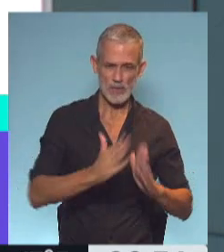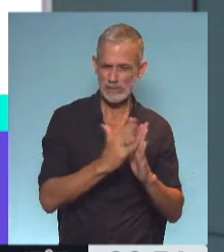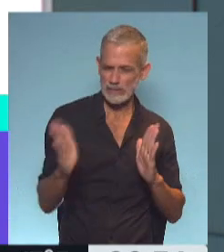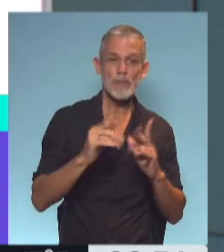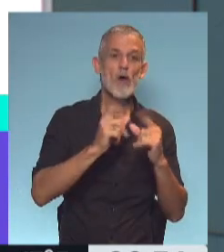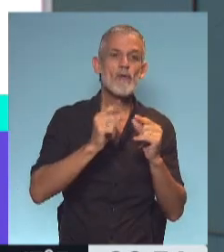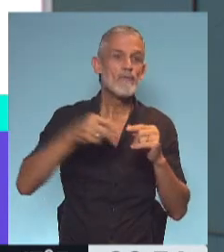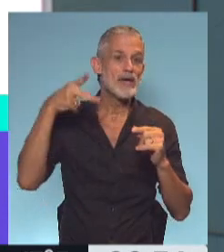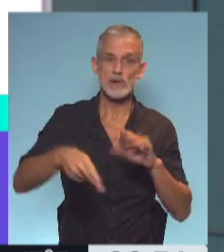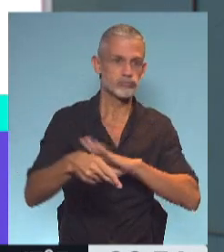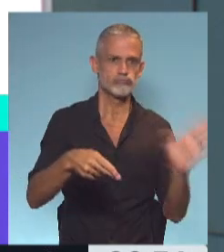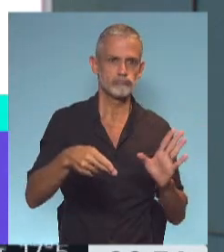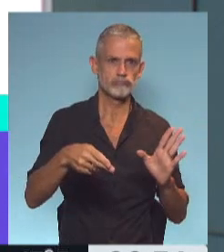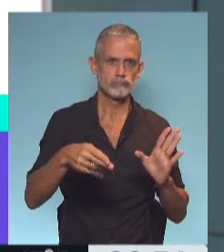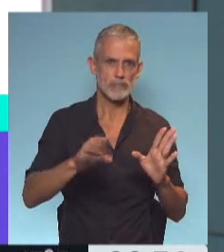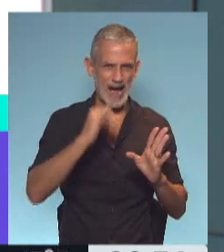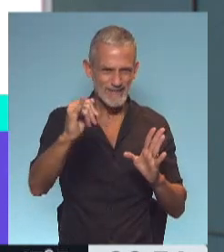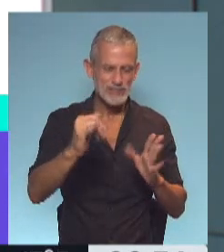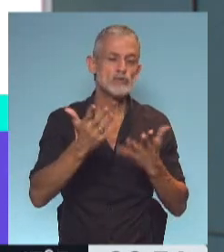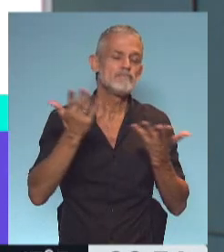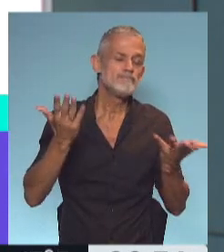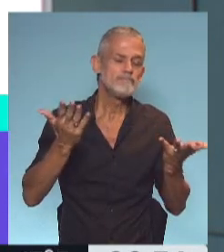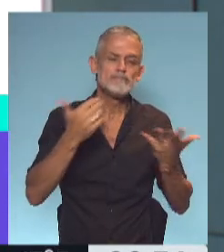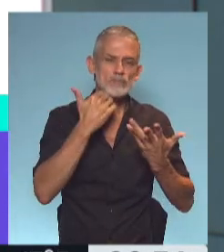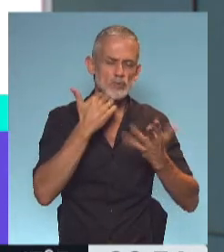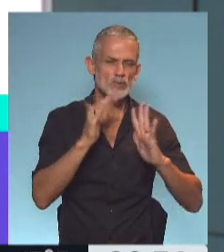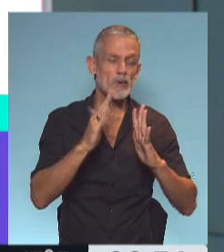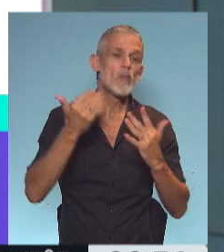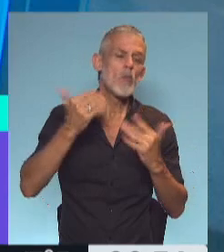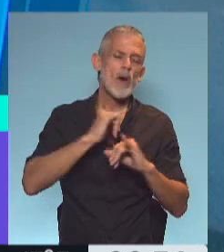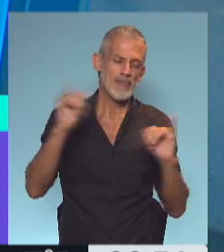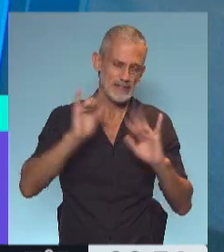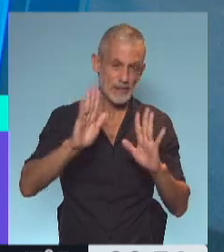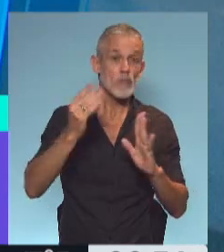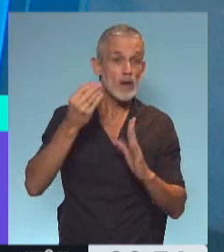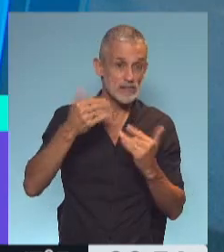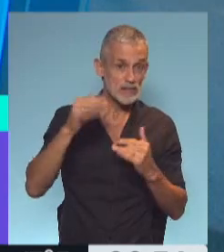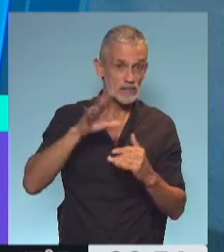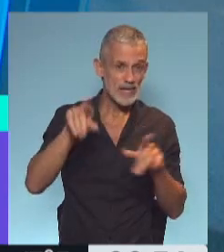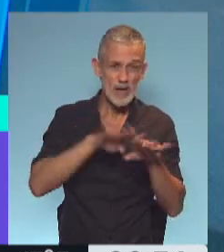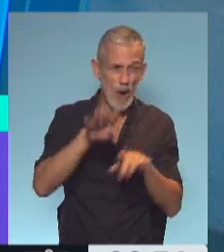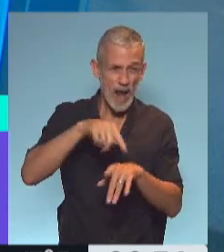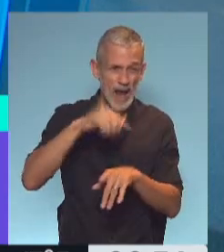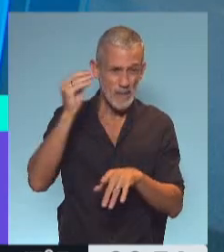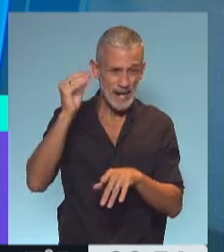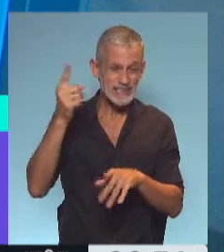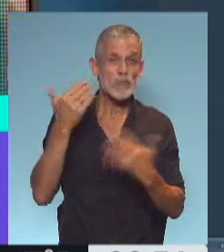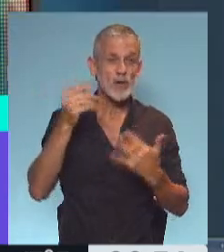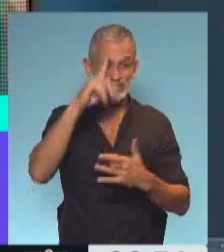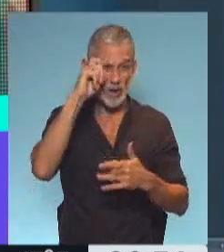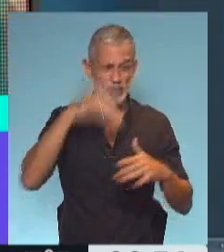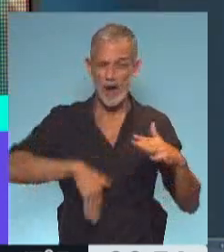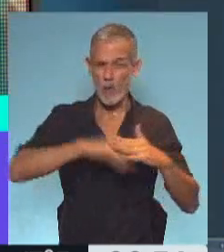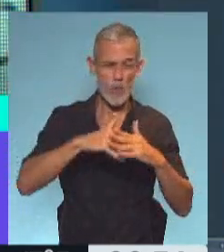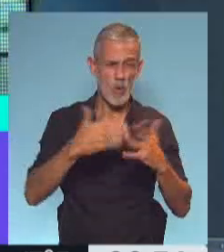fecha de finalización. Arrancó y dentro de 10 días arrancamos de nuevo a lo normal. A ver, ¿nos puede pasar lo de Brasil? Que se colapse todo el sistema de salud. ¿Por qué a